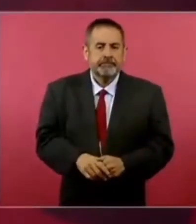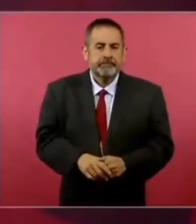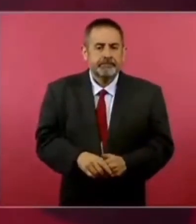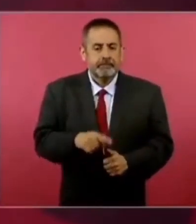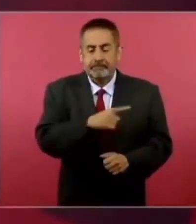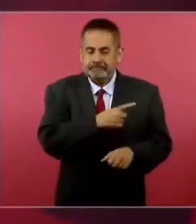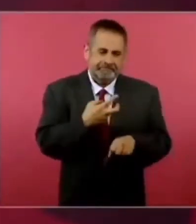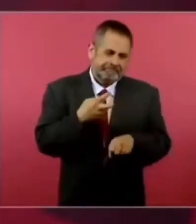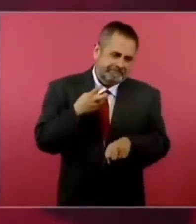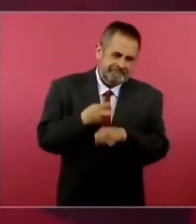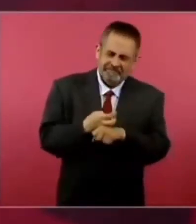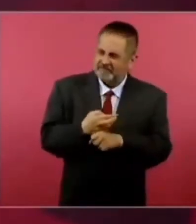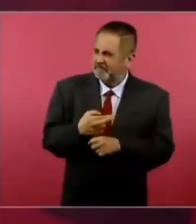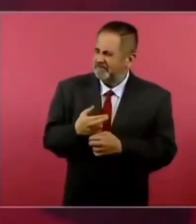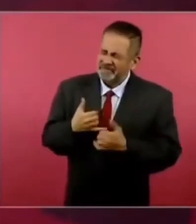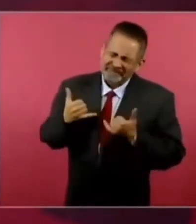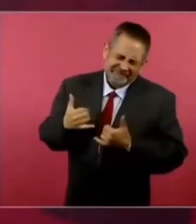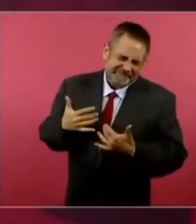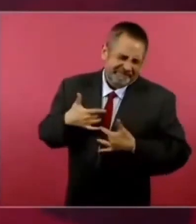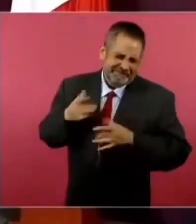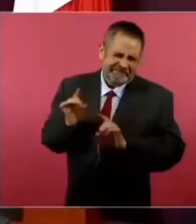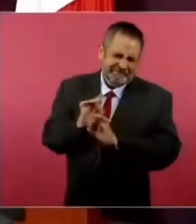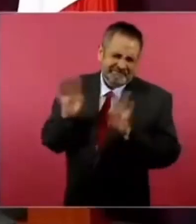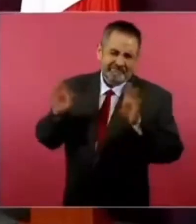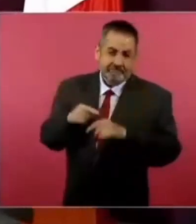tan reaccionarios